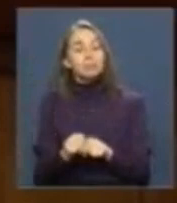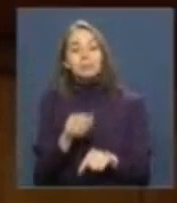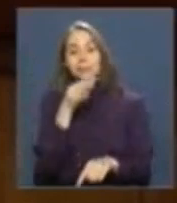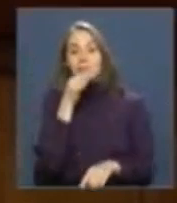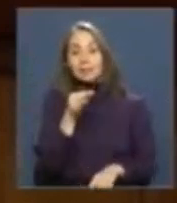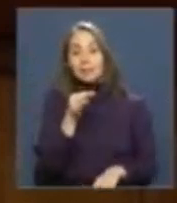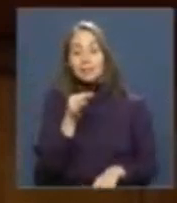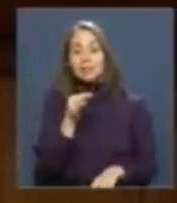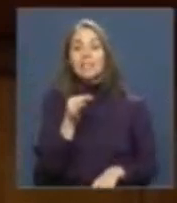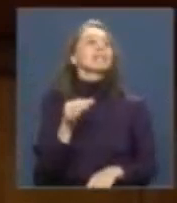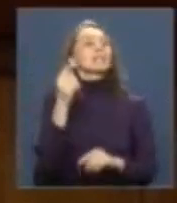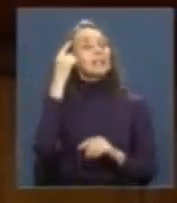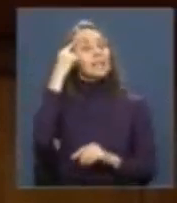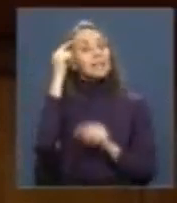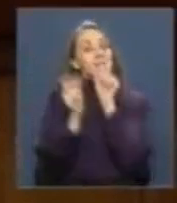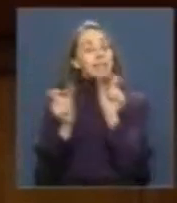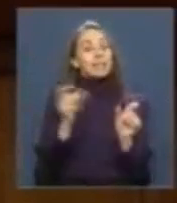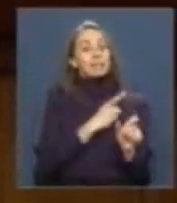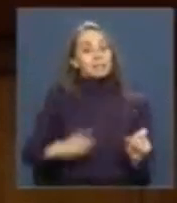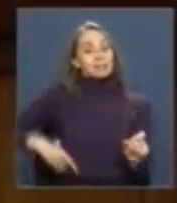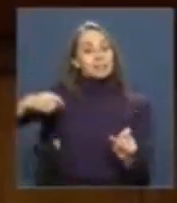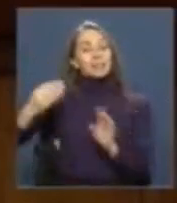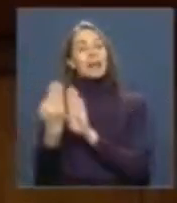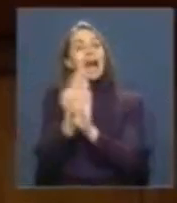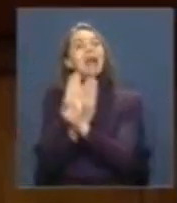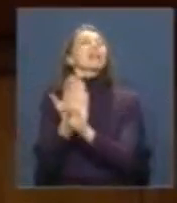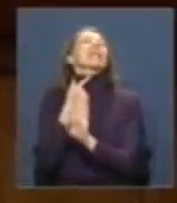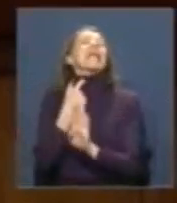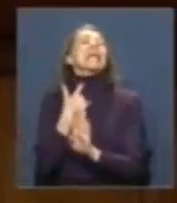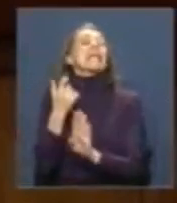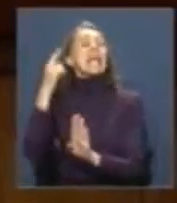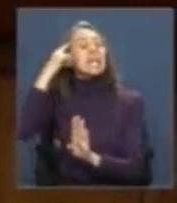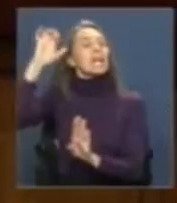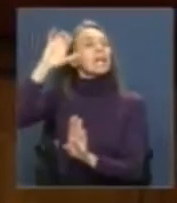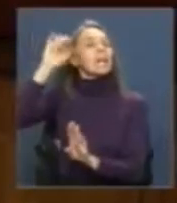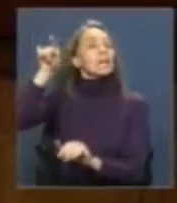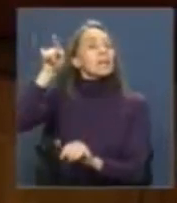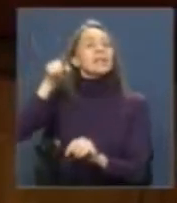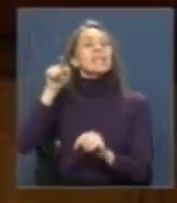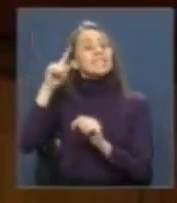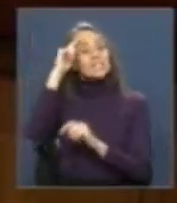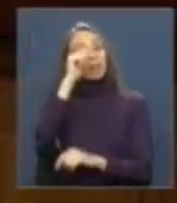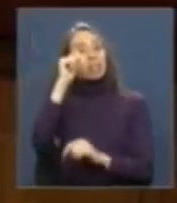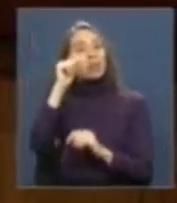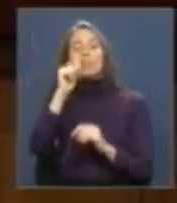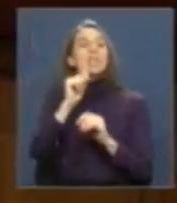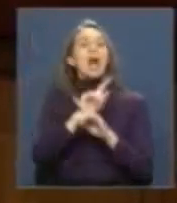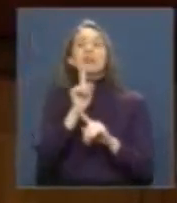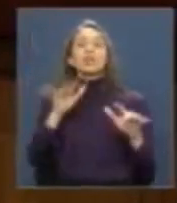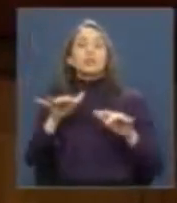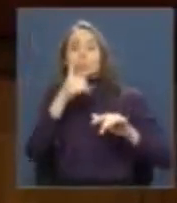intención subjetiva del legislador es una tesis abandonada hace largo tiempo de todas